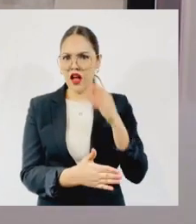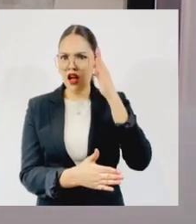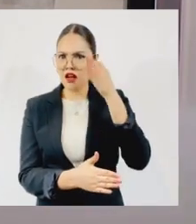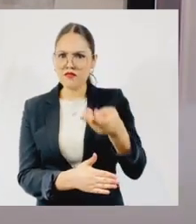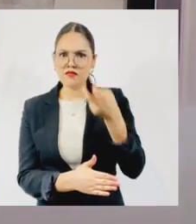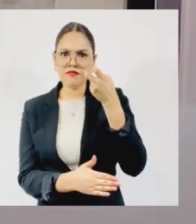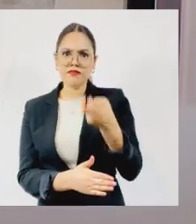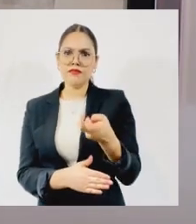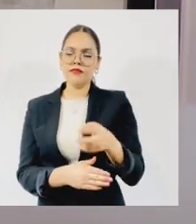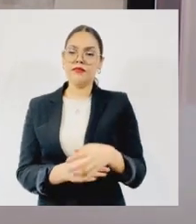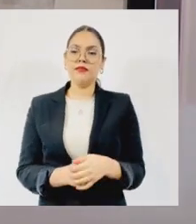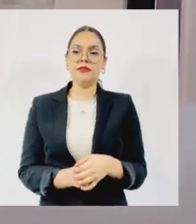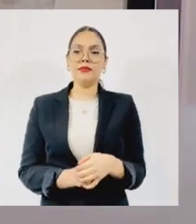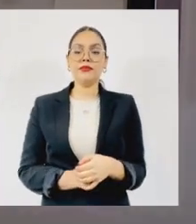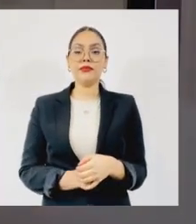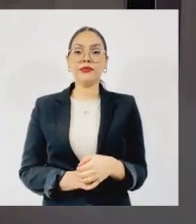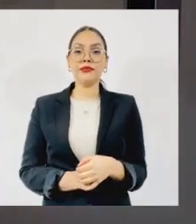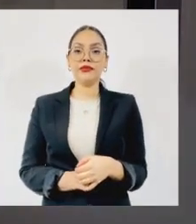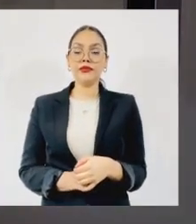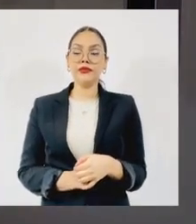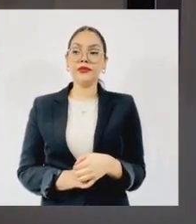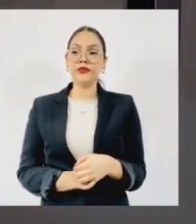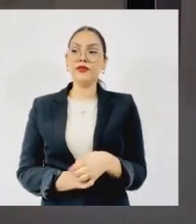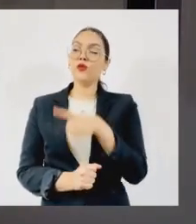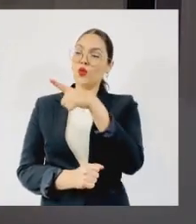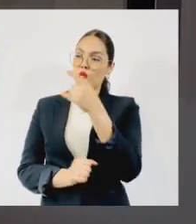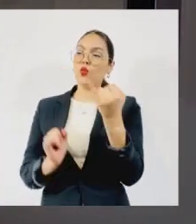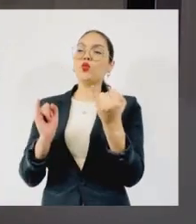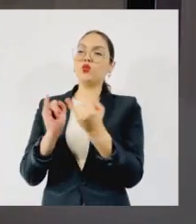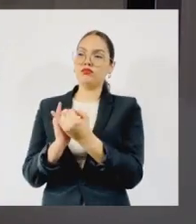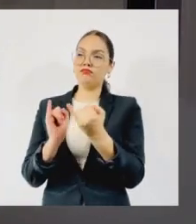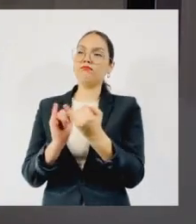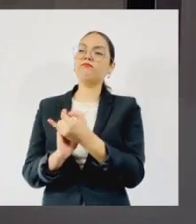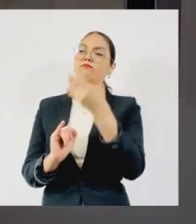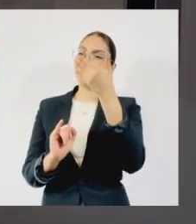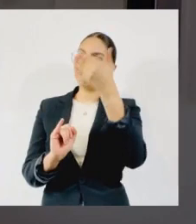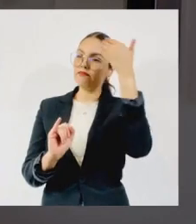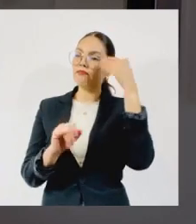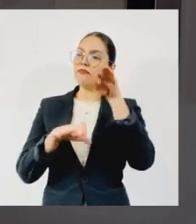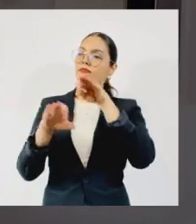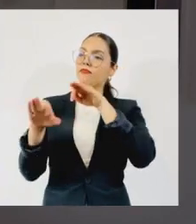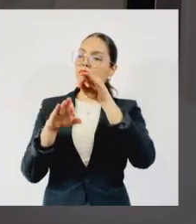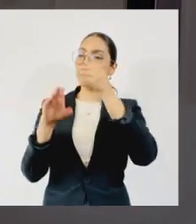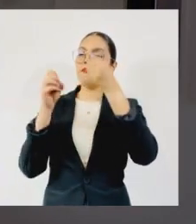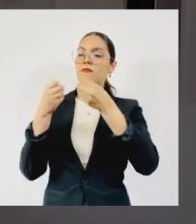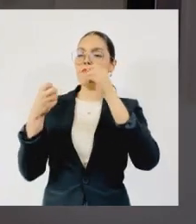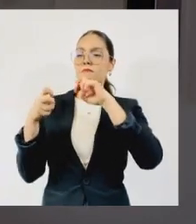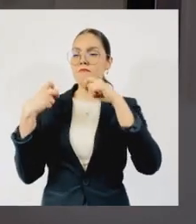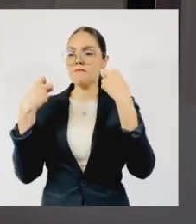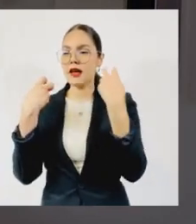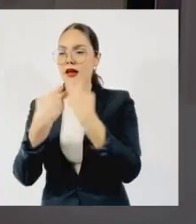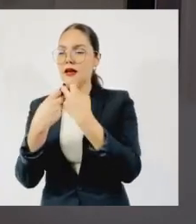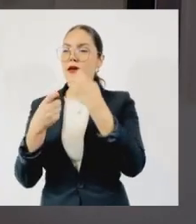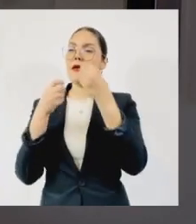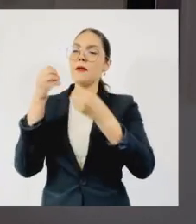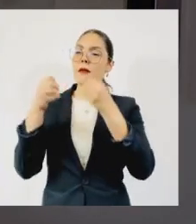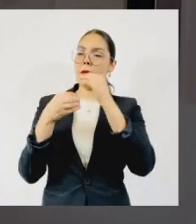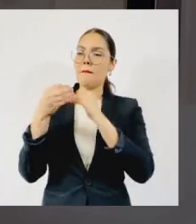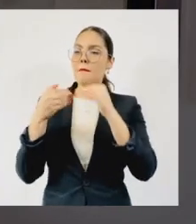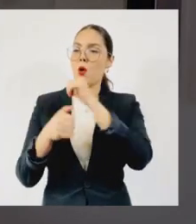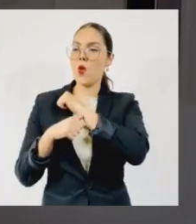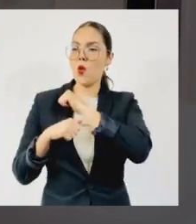no permitir tu ascenso. También te has desempeñado como magistrada, ministra, diputada constituyente y ahora